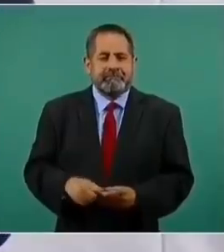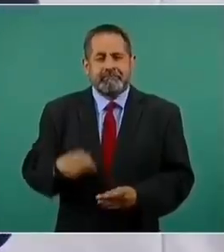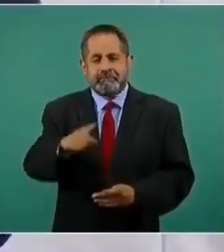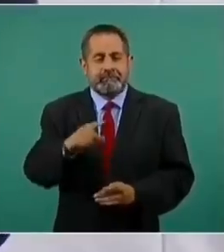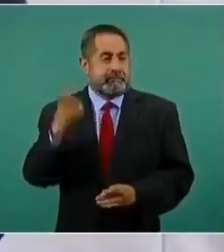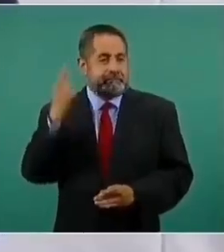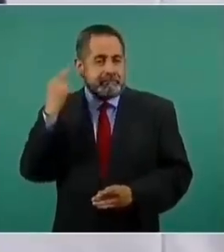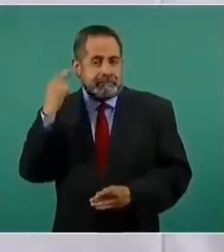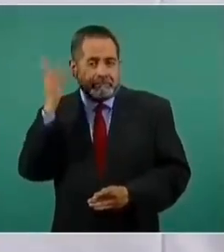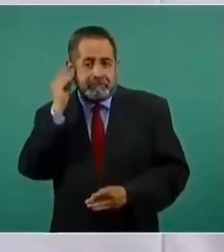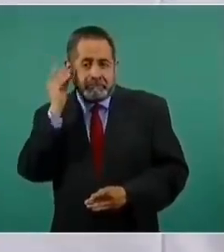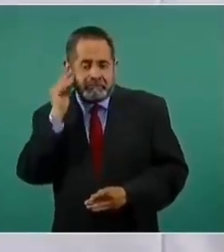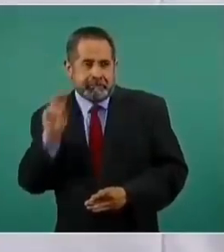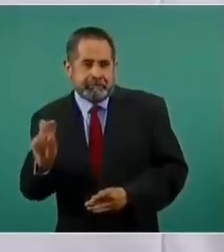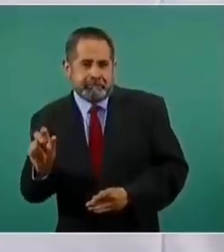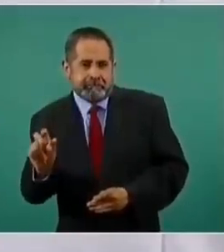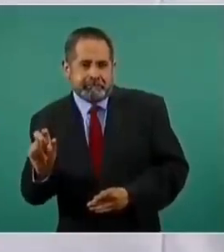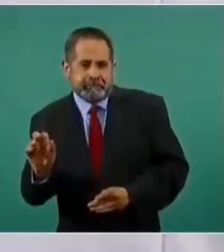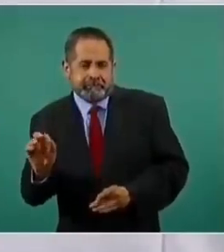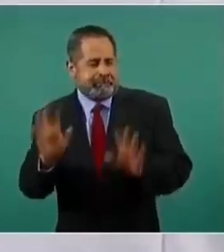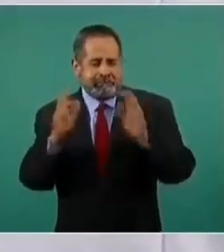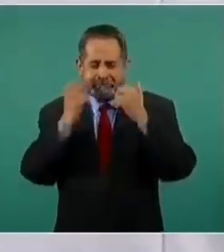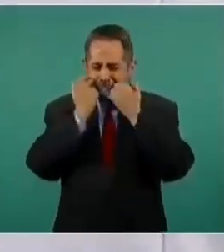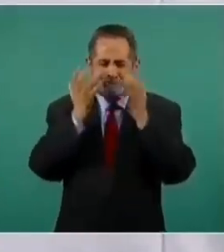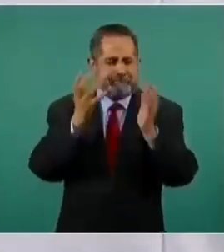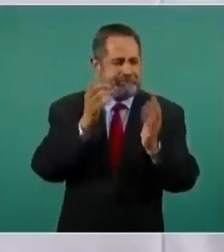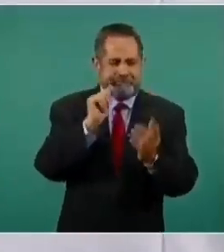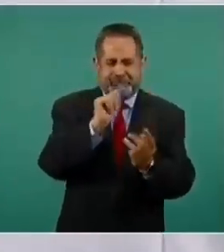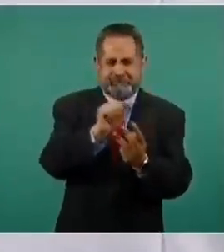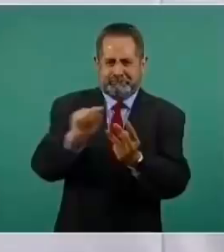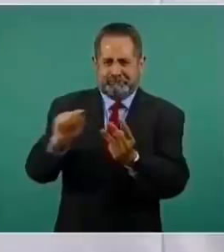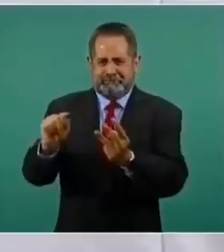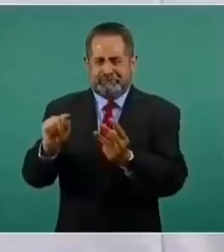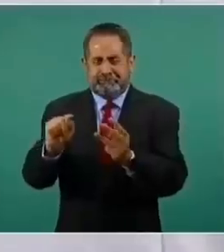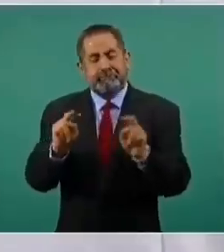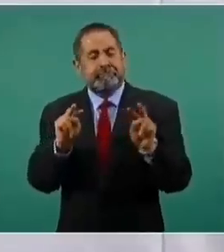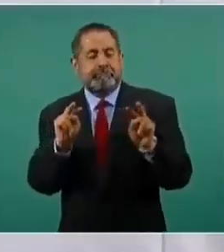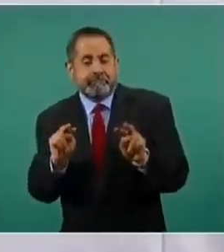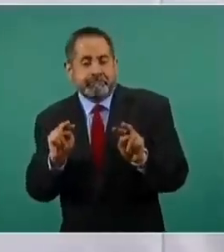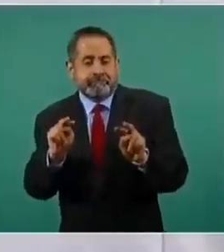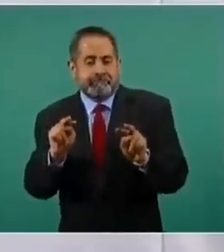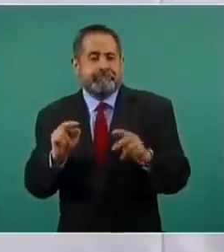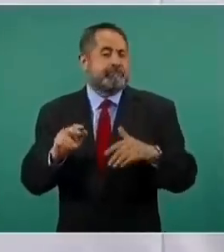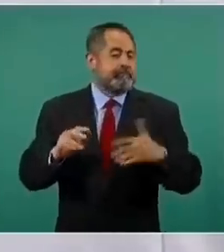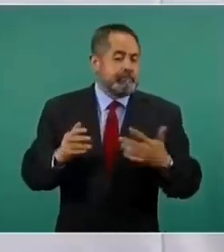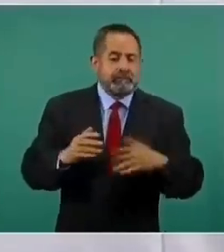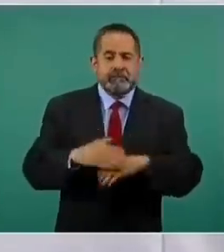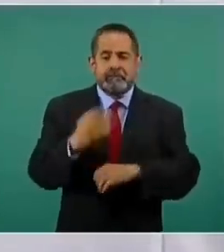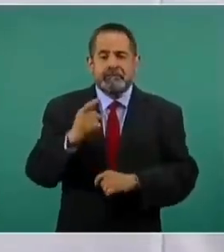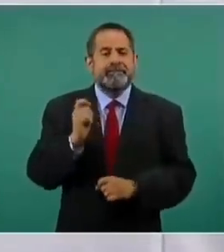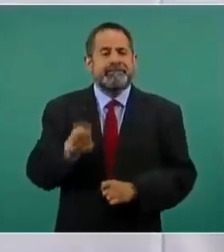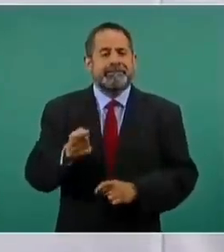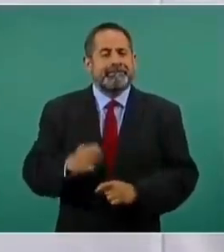escuchen en radio, por el medio que sea, porque va a ser